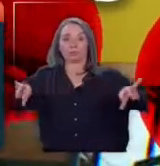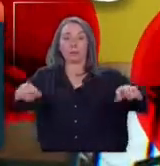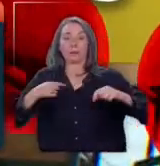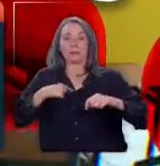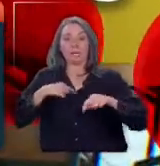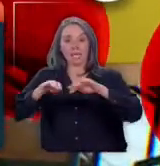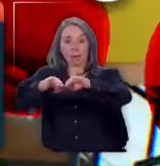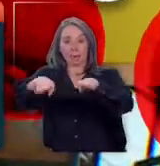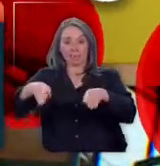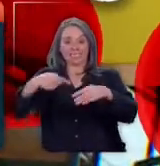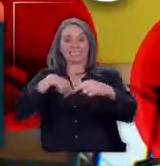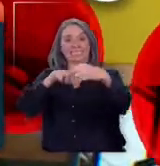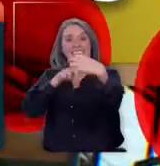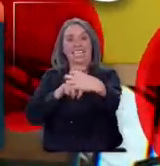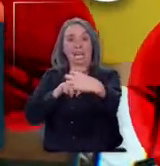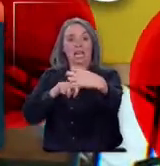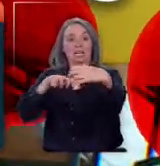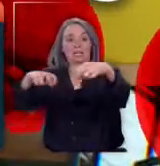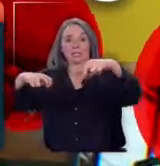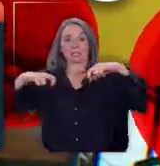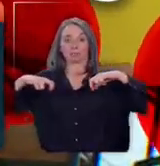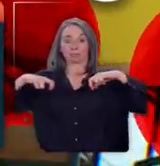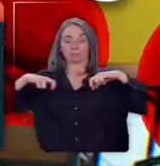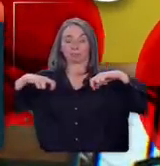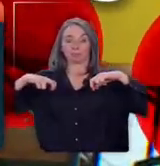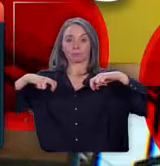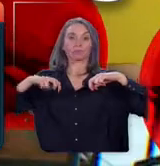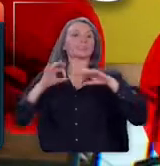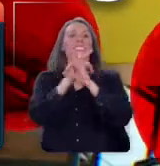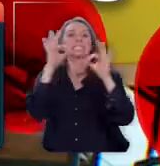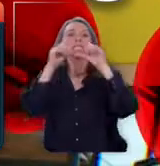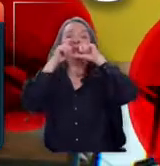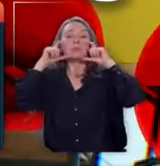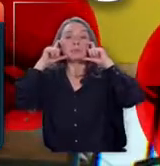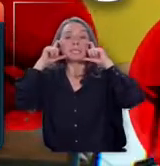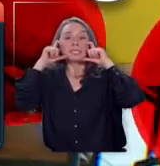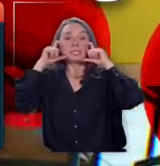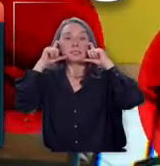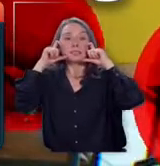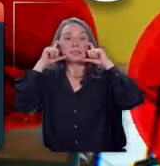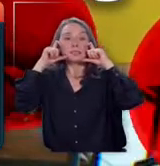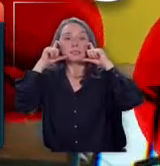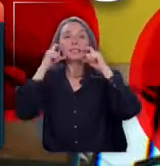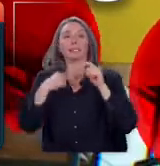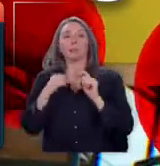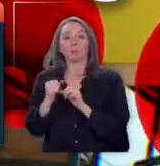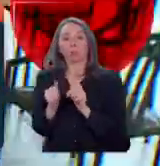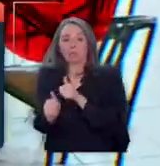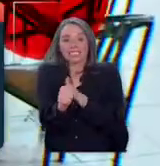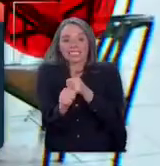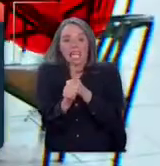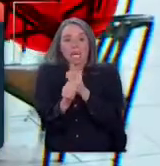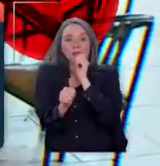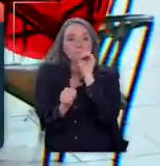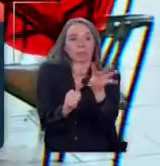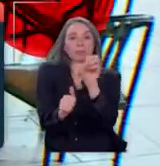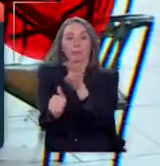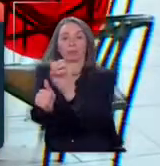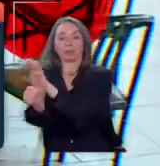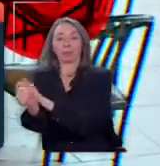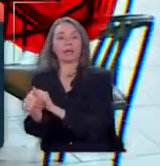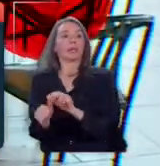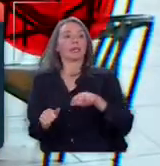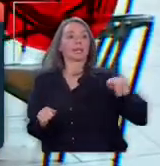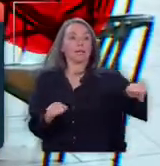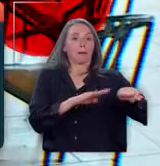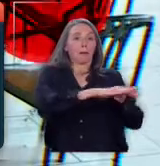mesa en la mesa del paciente cero se entiende que estaban todos sin mascarilla y dentro de el área de riesgo sin embargo en la mesa b